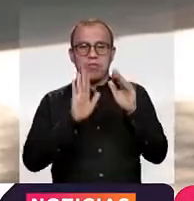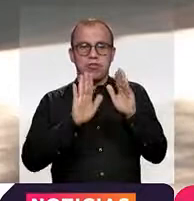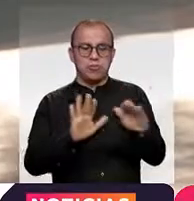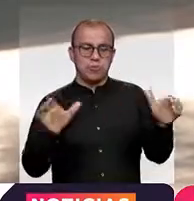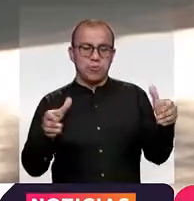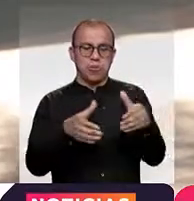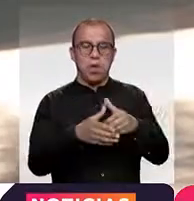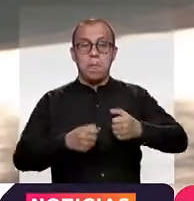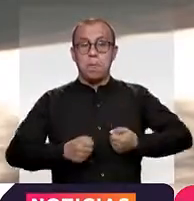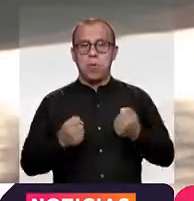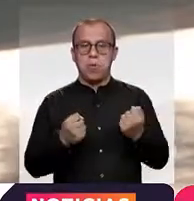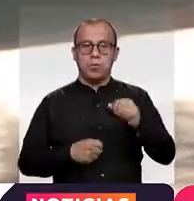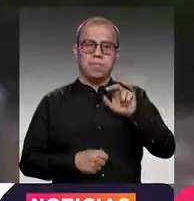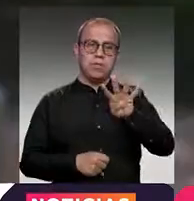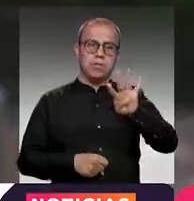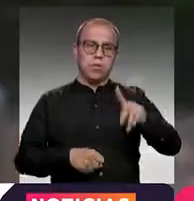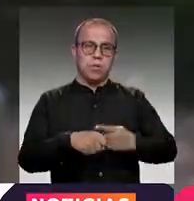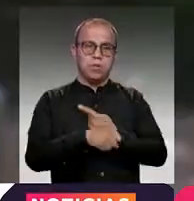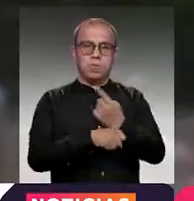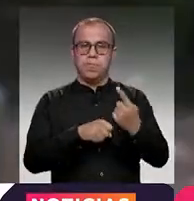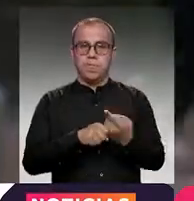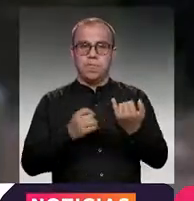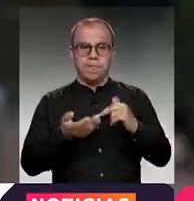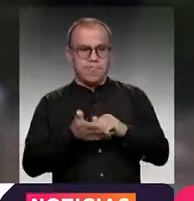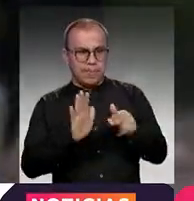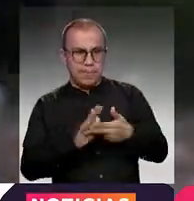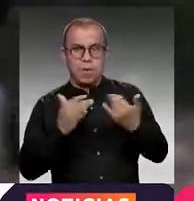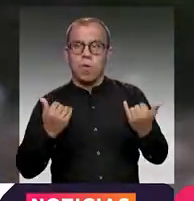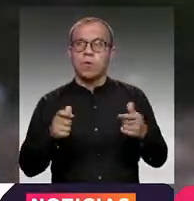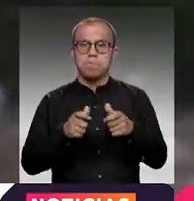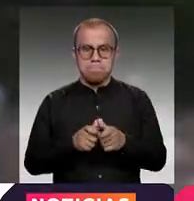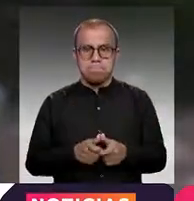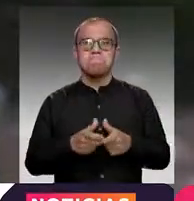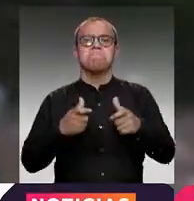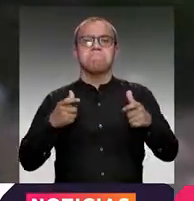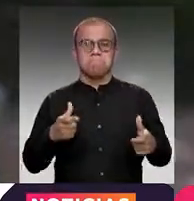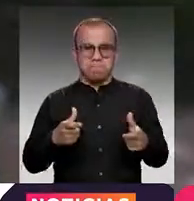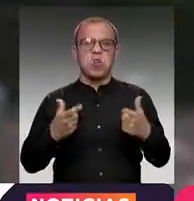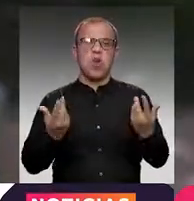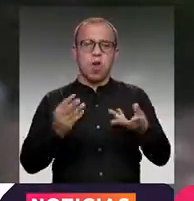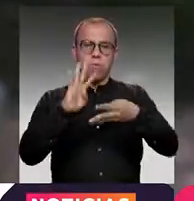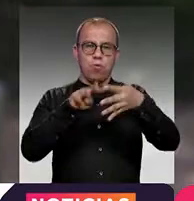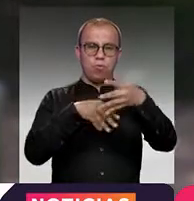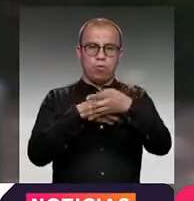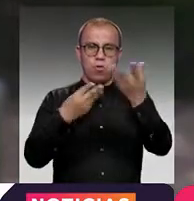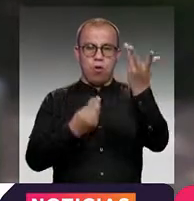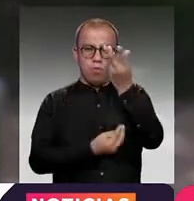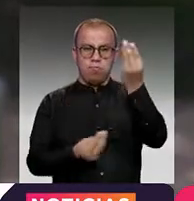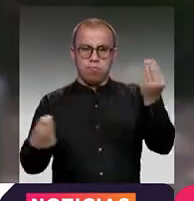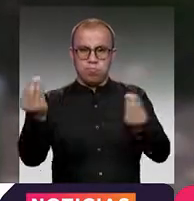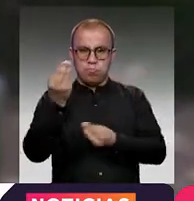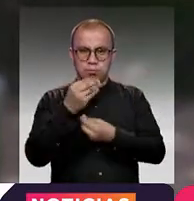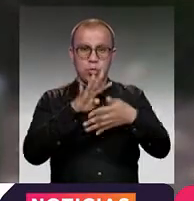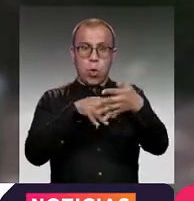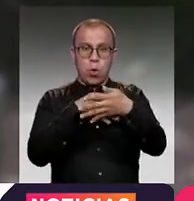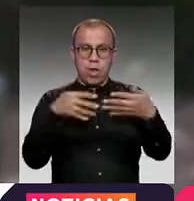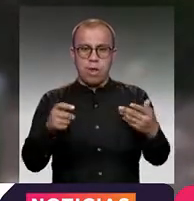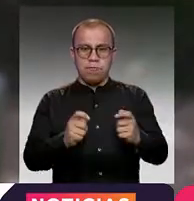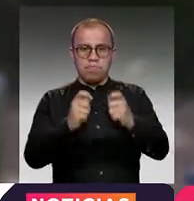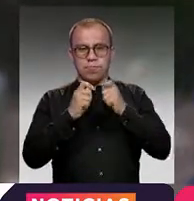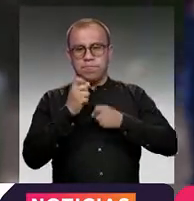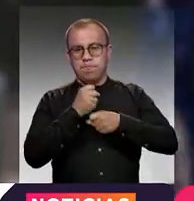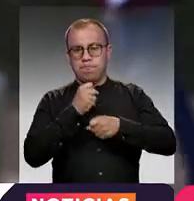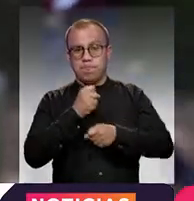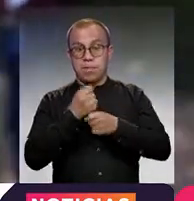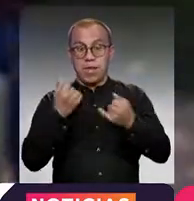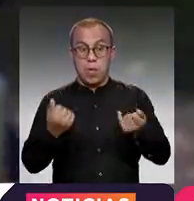una Bogotá que se vive 24 horas. Eso genera un aumento en turnos de trabajo, en equipos de trabajo. Esperemos que